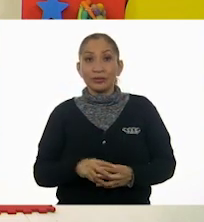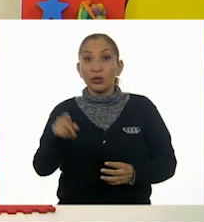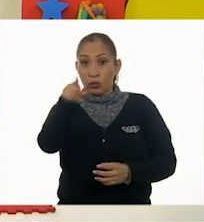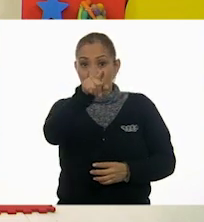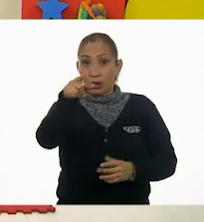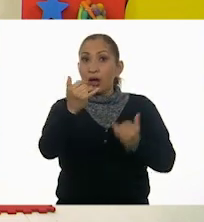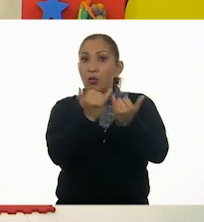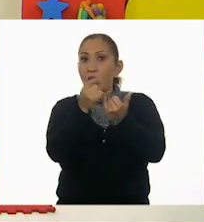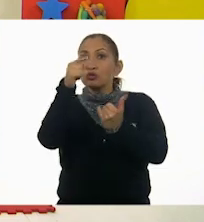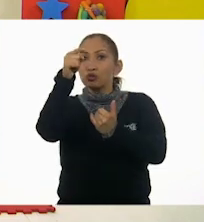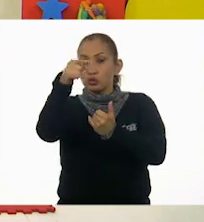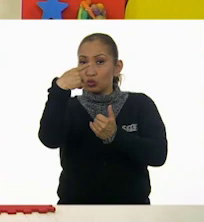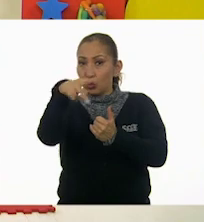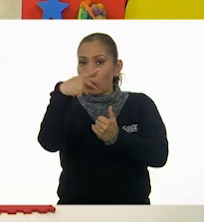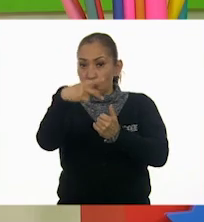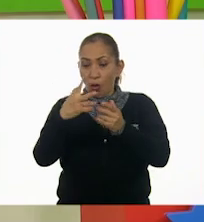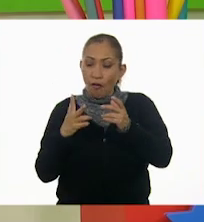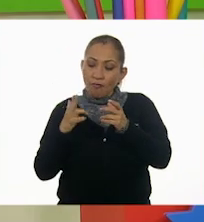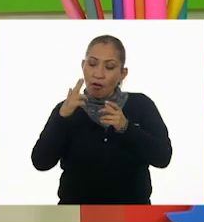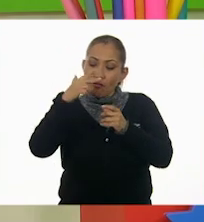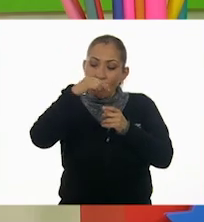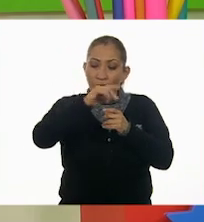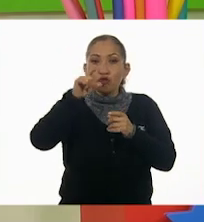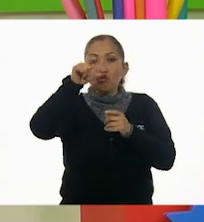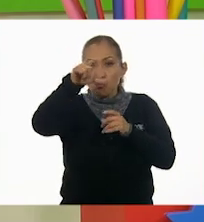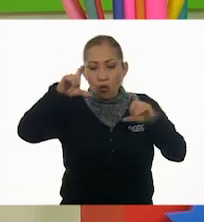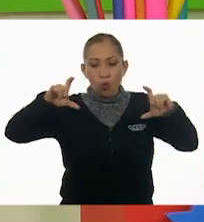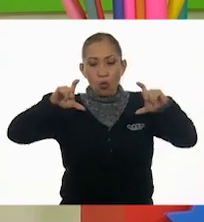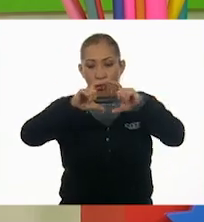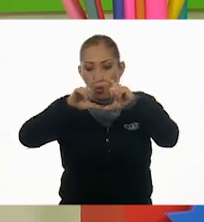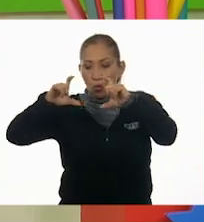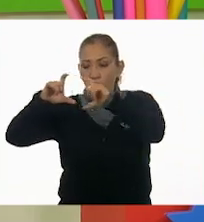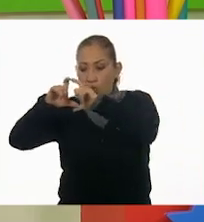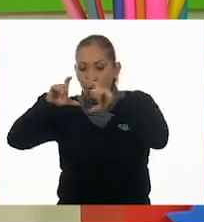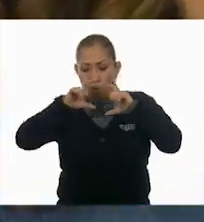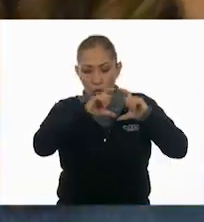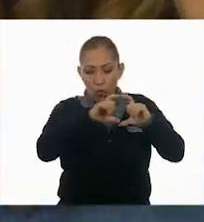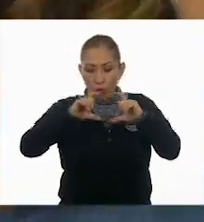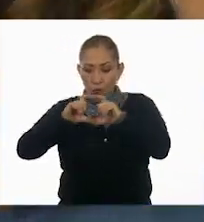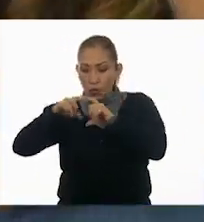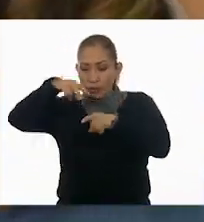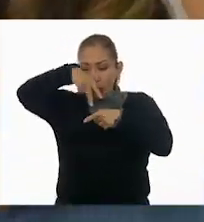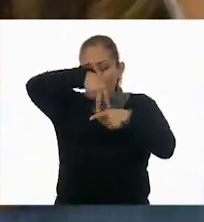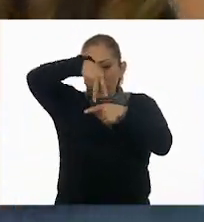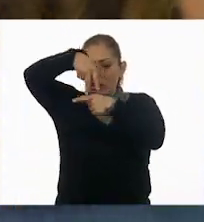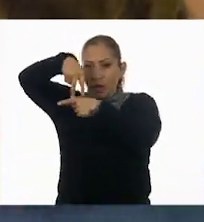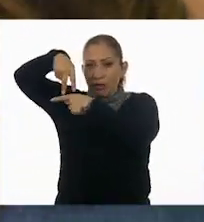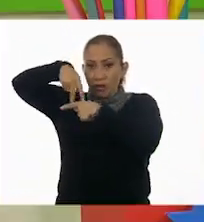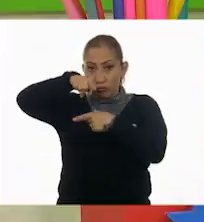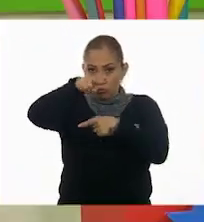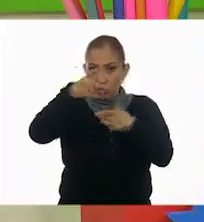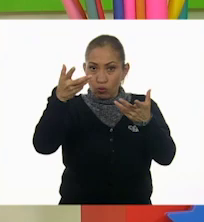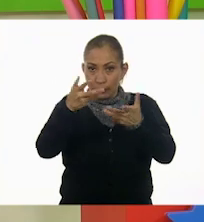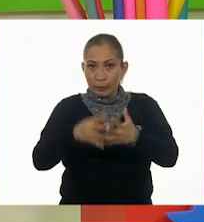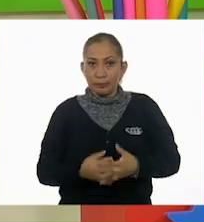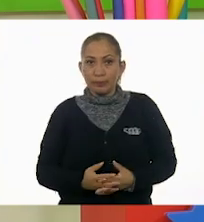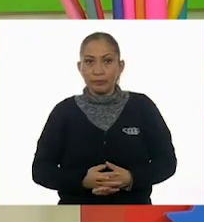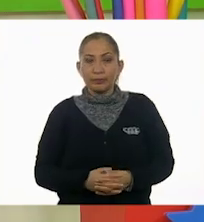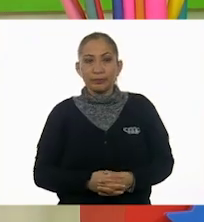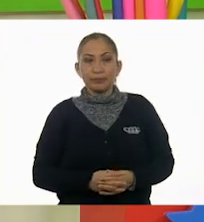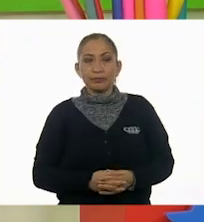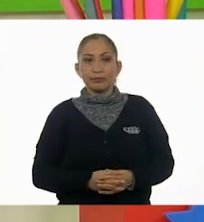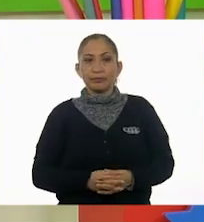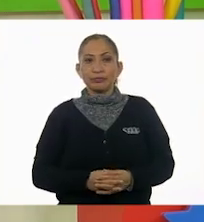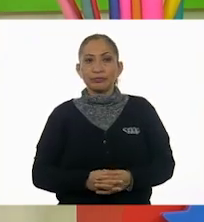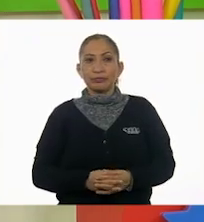Ustedes también con sus cuadros bicolores vayan armando esta figura. Listo. Yo le... Sí, por